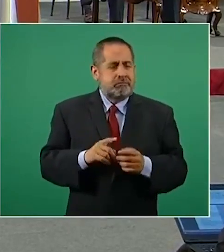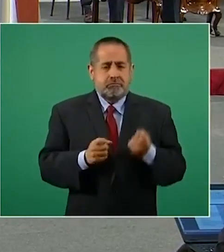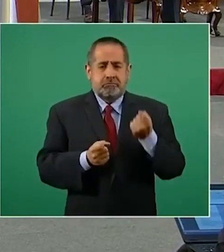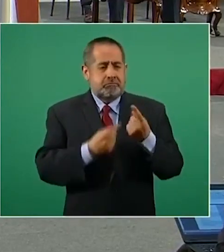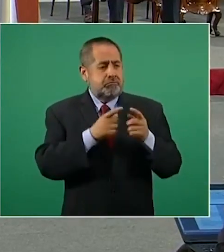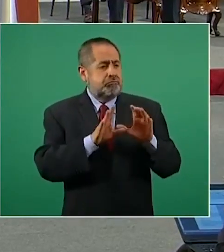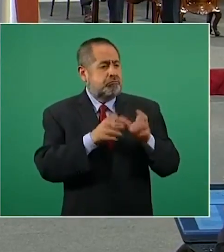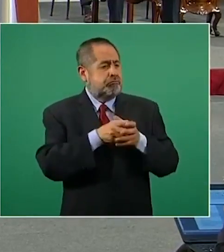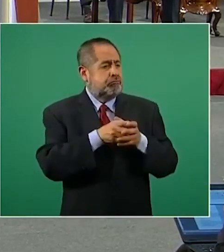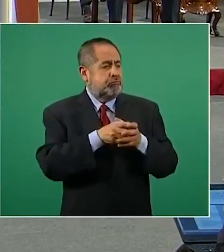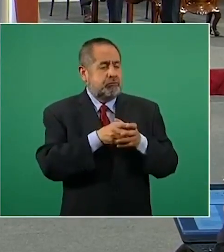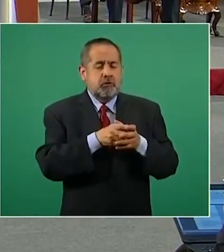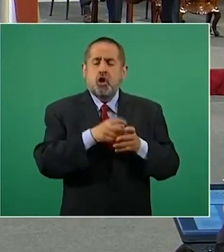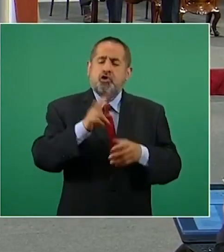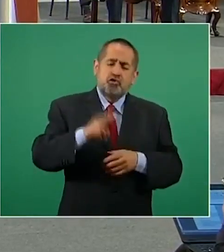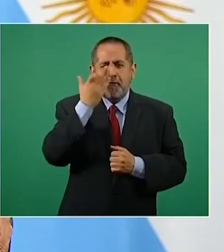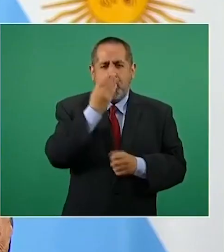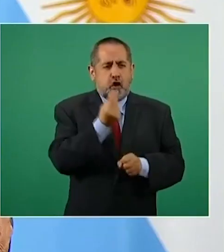está de adorno,